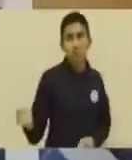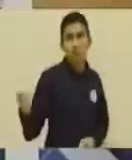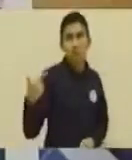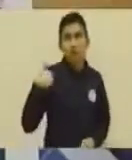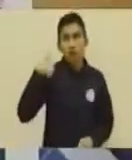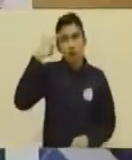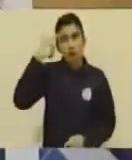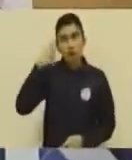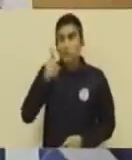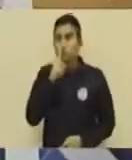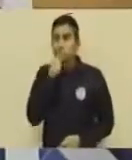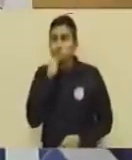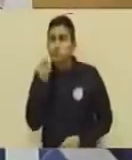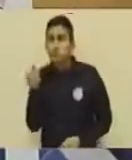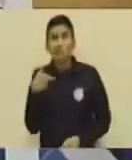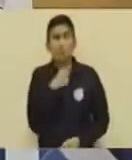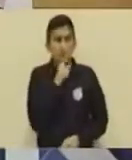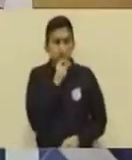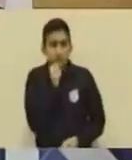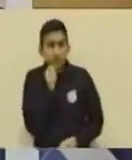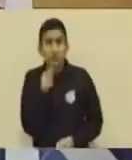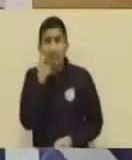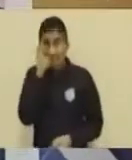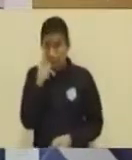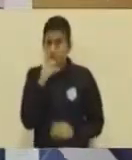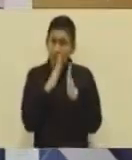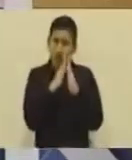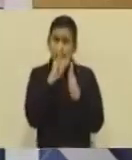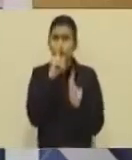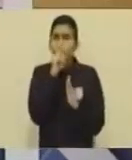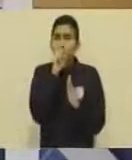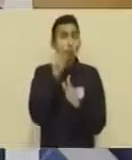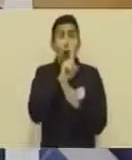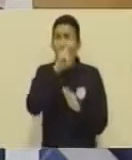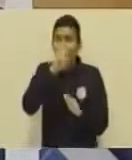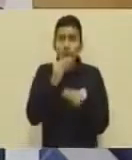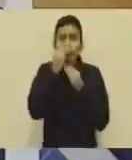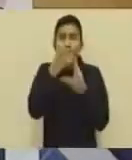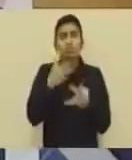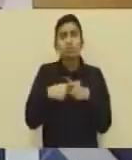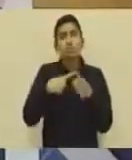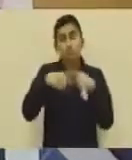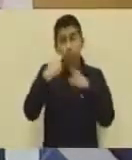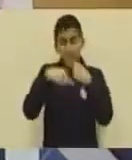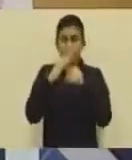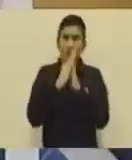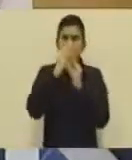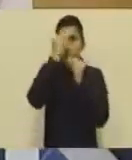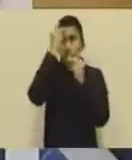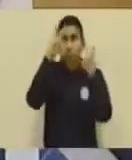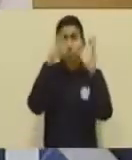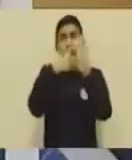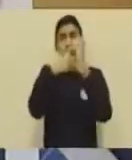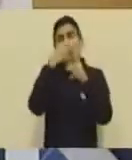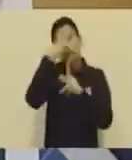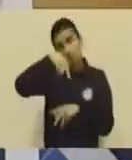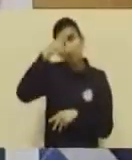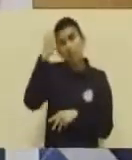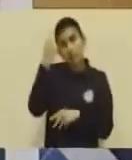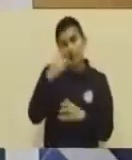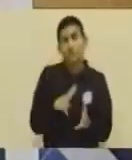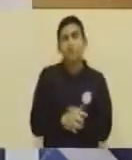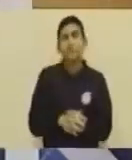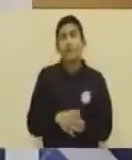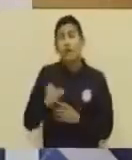eso es lo que hay que romper, chicos. Tenemos que hablar, contarlo para que nos puedan ayudar. Claro, y es que el bullying se da muchas veces, o